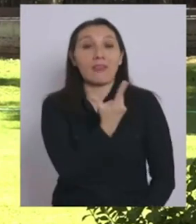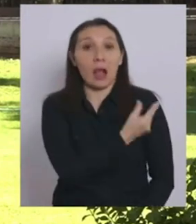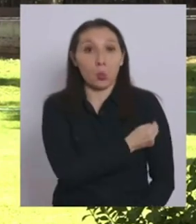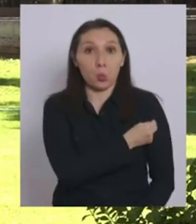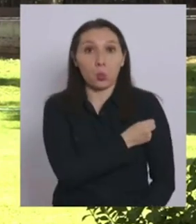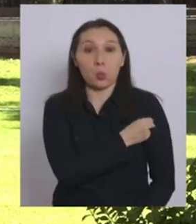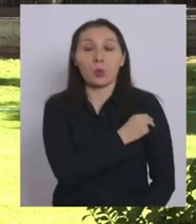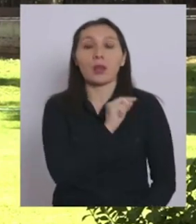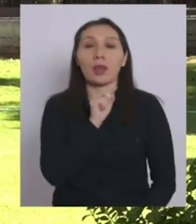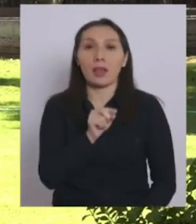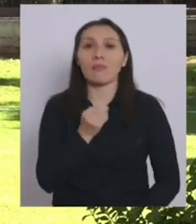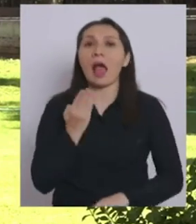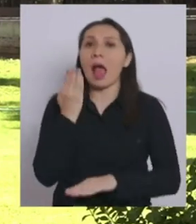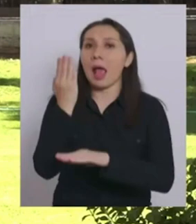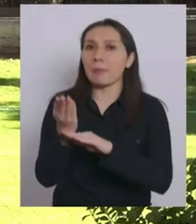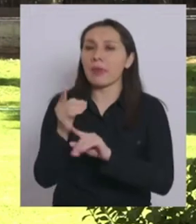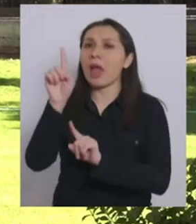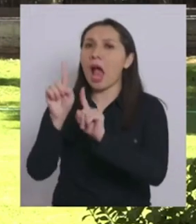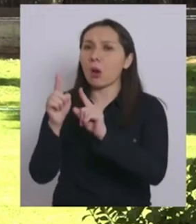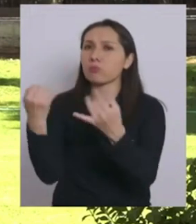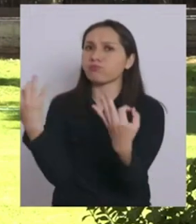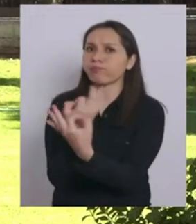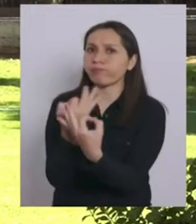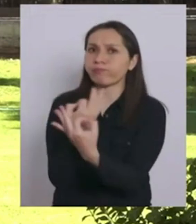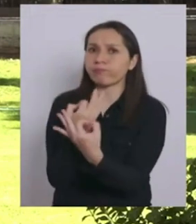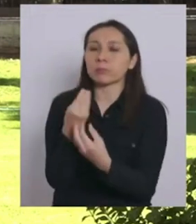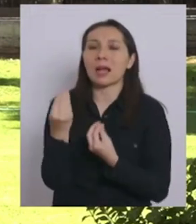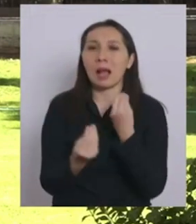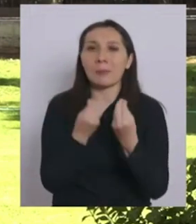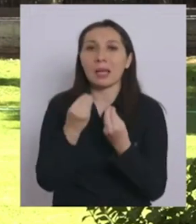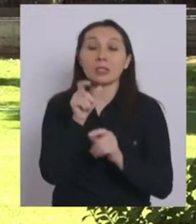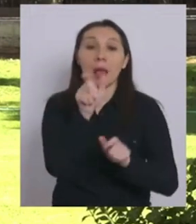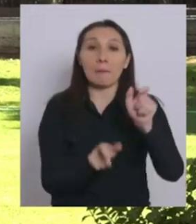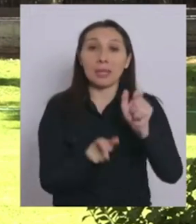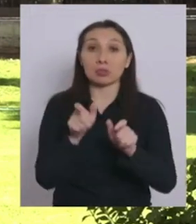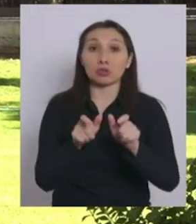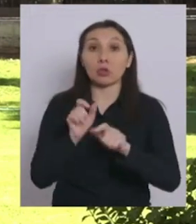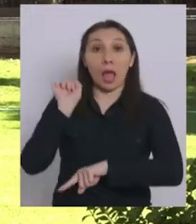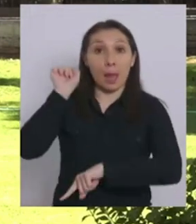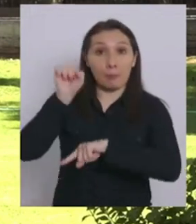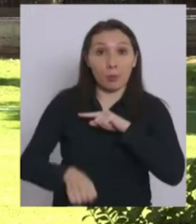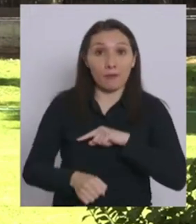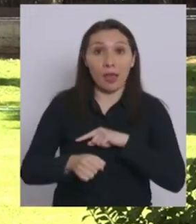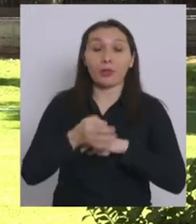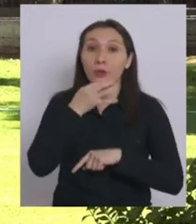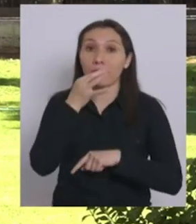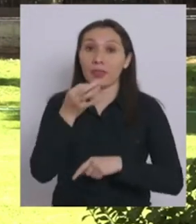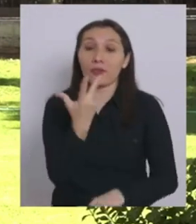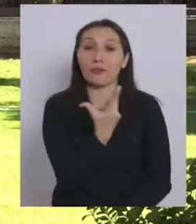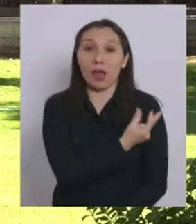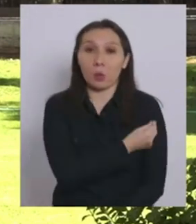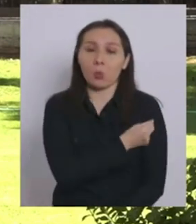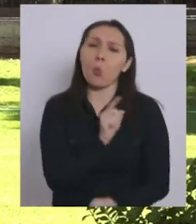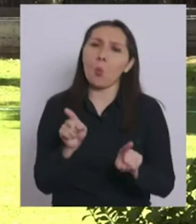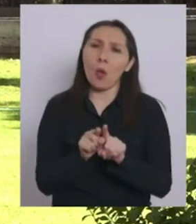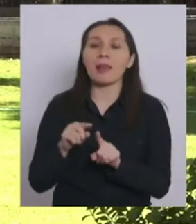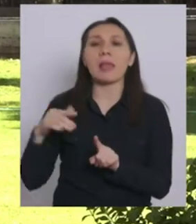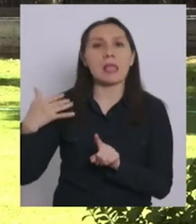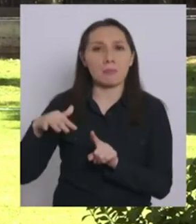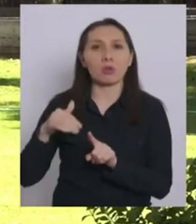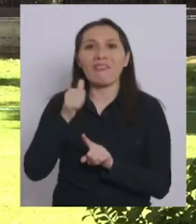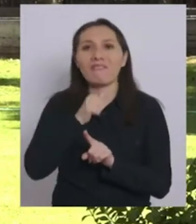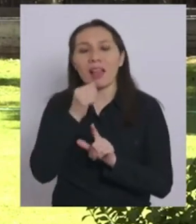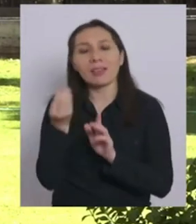se le van a pedir si esta observación es dado que las personas que aprobaron la vacuna consideraron que